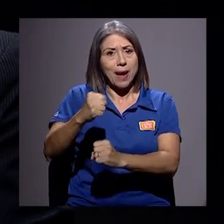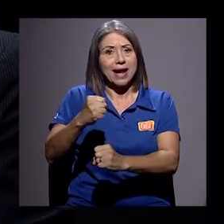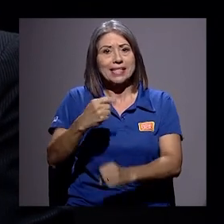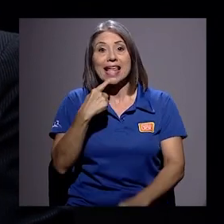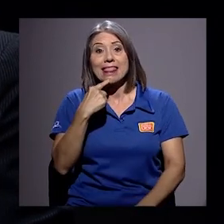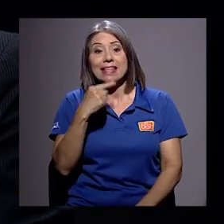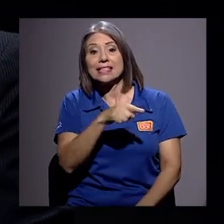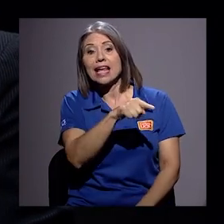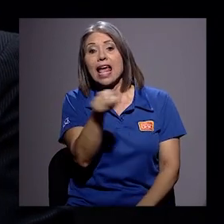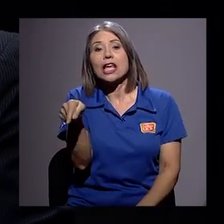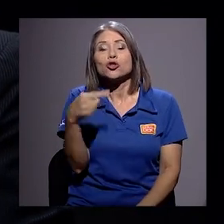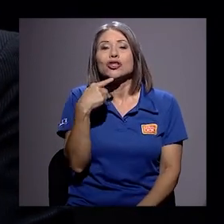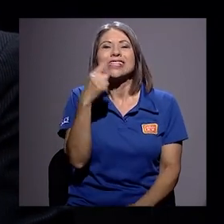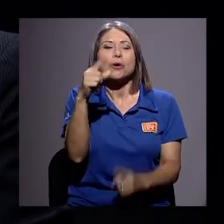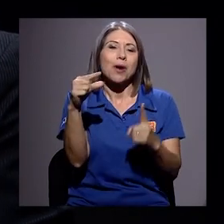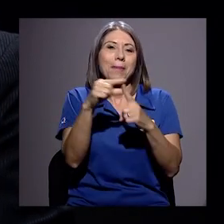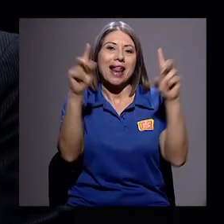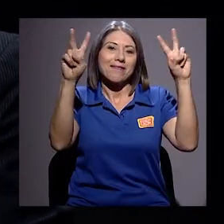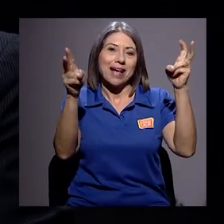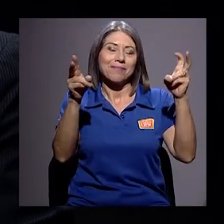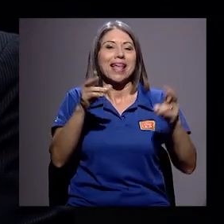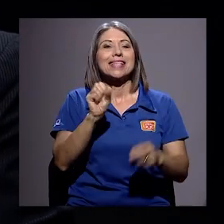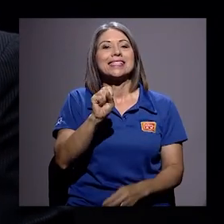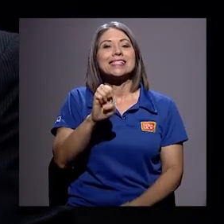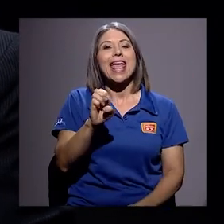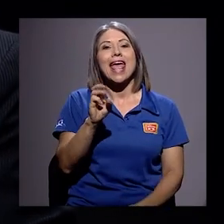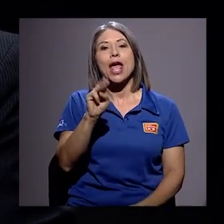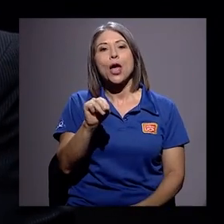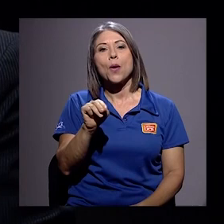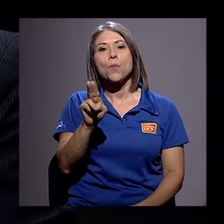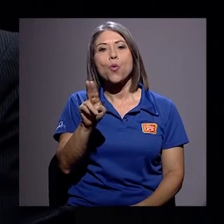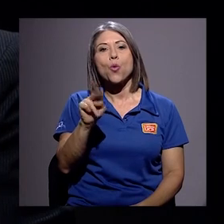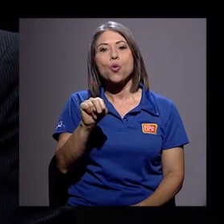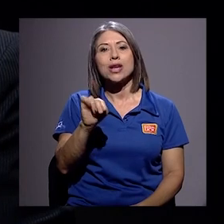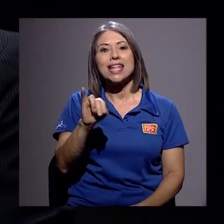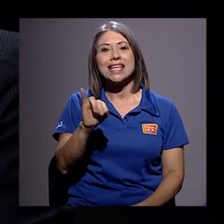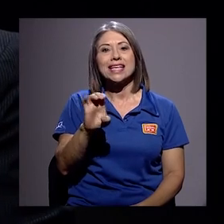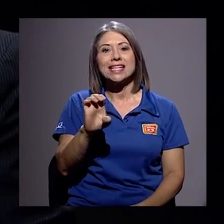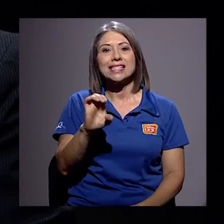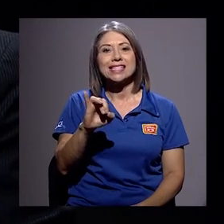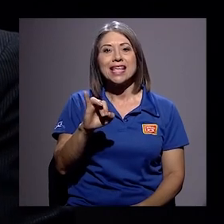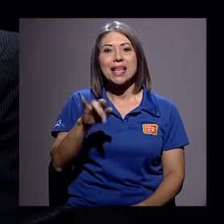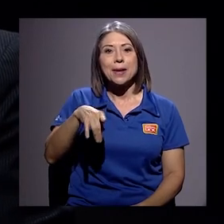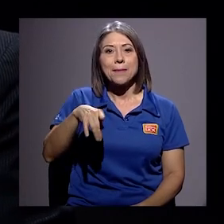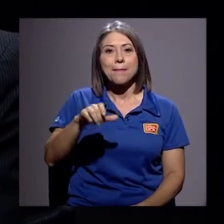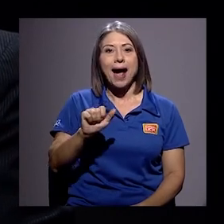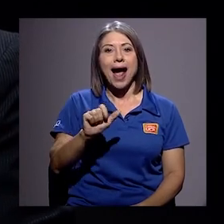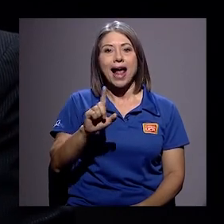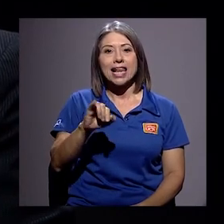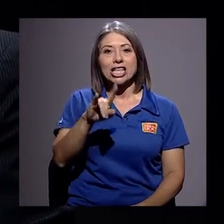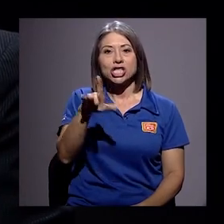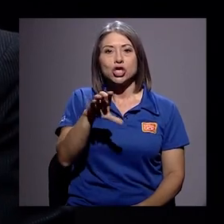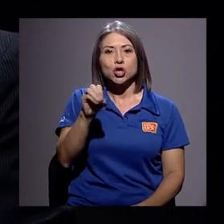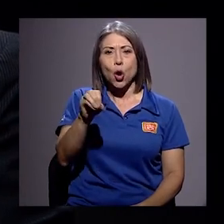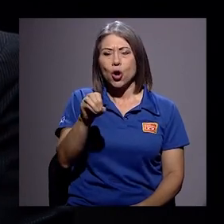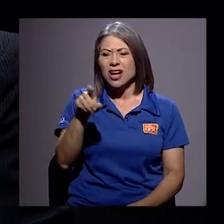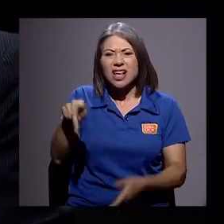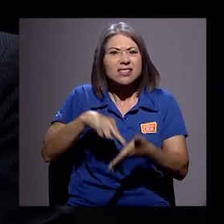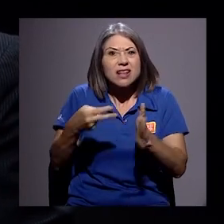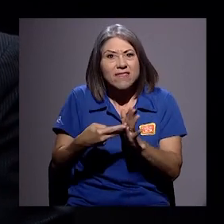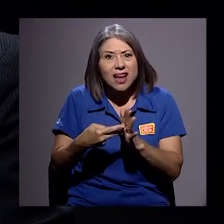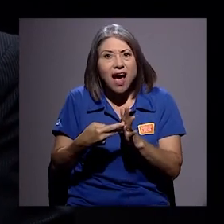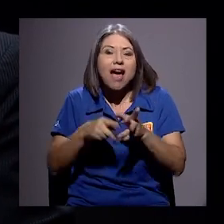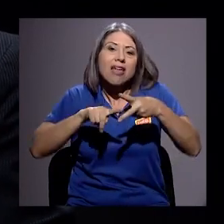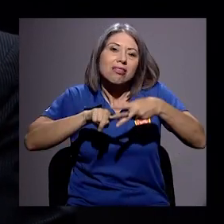ellos dicen una palabra que es que se municipalizó verdad y ese municipalizarse es que ha entrado ya en la lógica de la cultura política